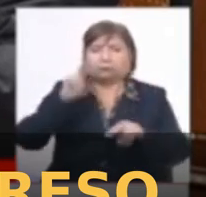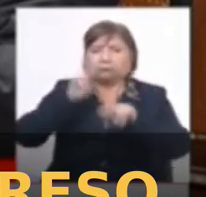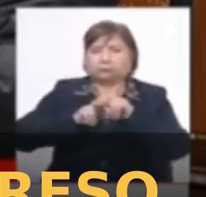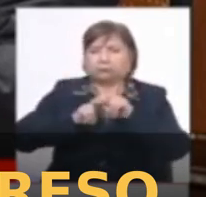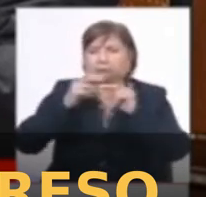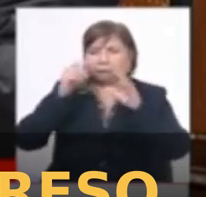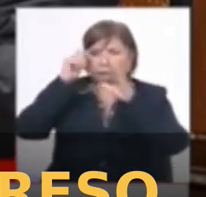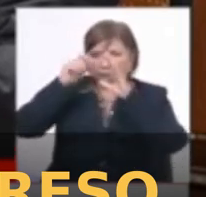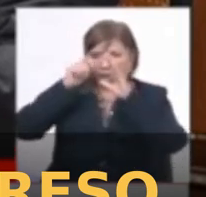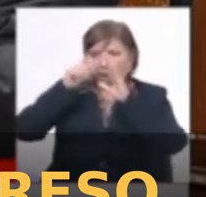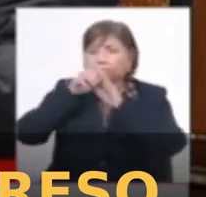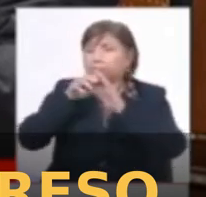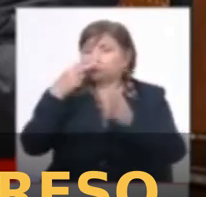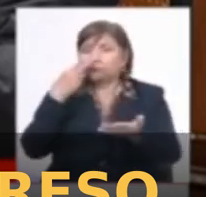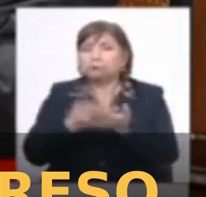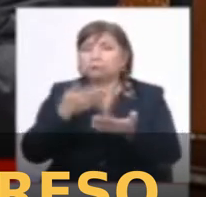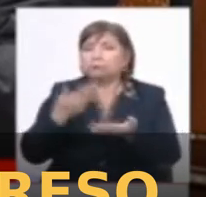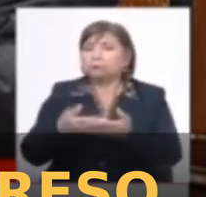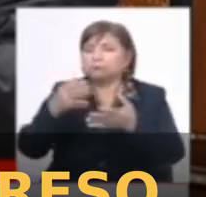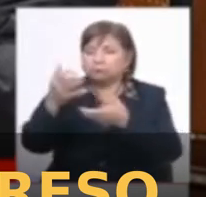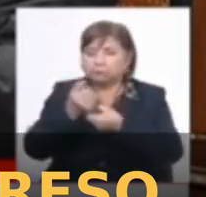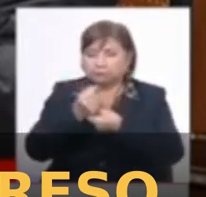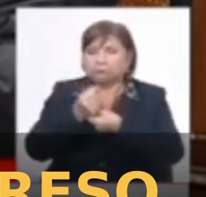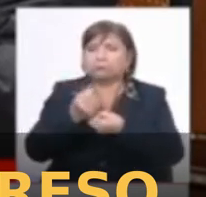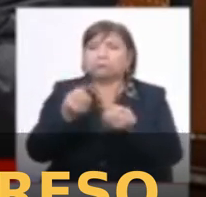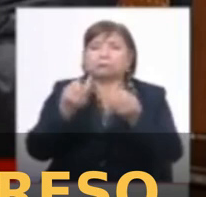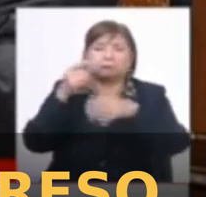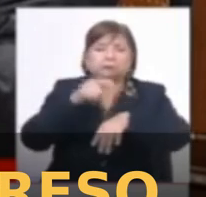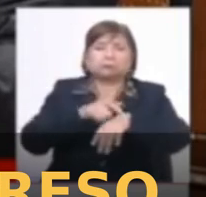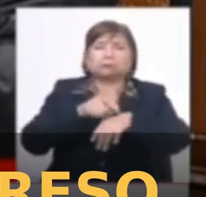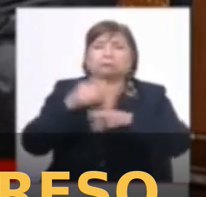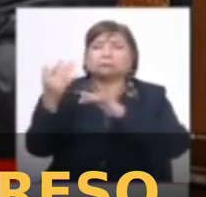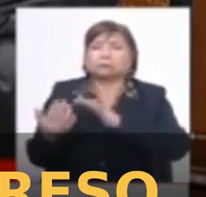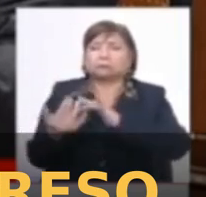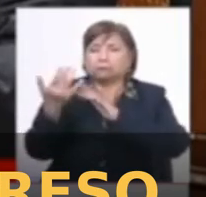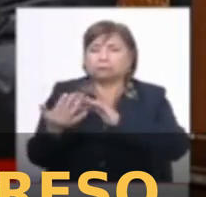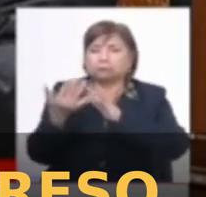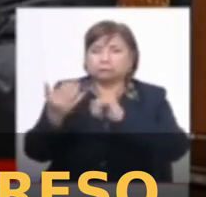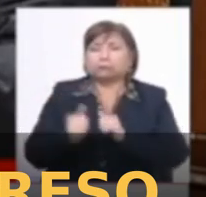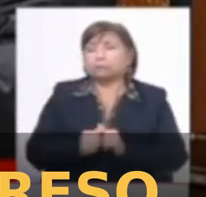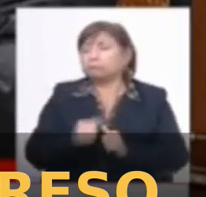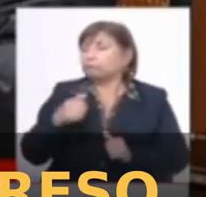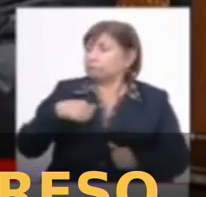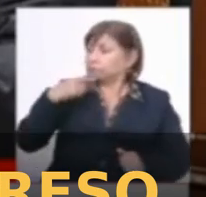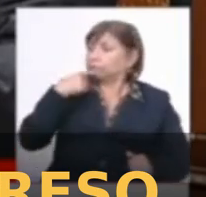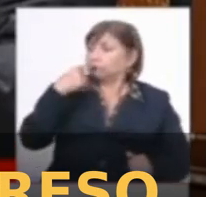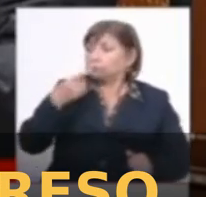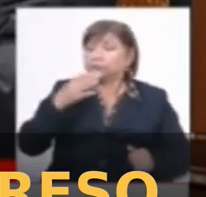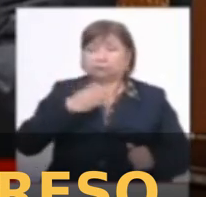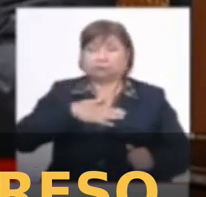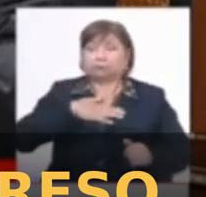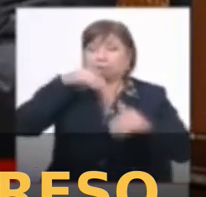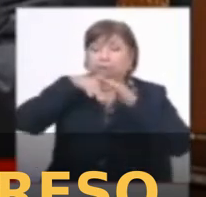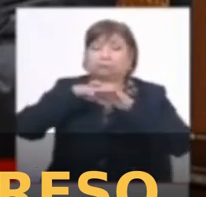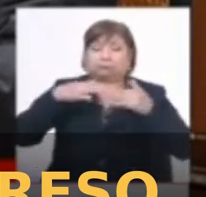las cámaras y que se identifique y se recupere. ¿Cuánto tiempo me hizo esperar? Luego sí, Vi que en el interior